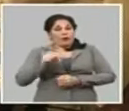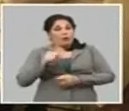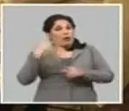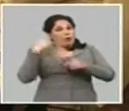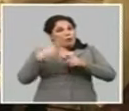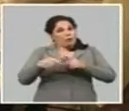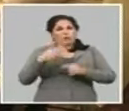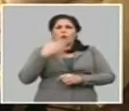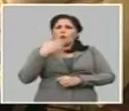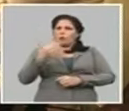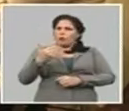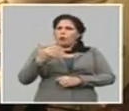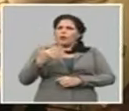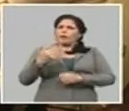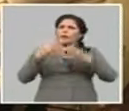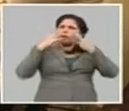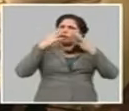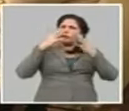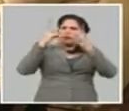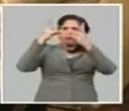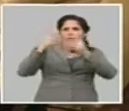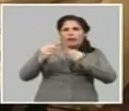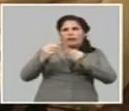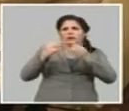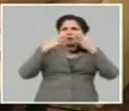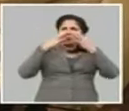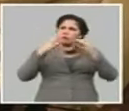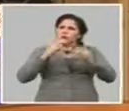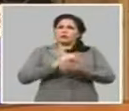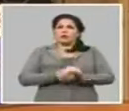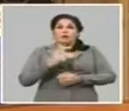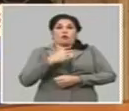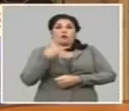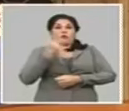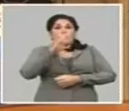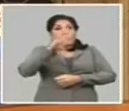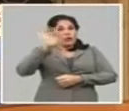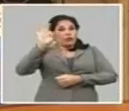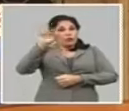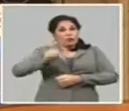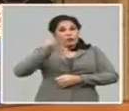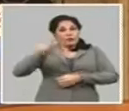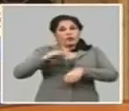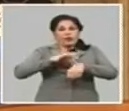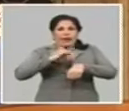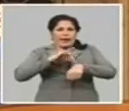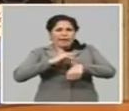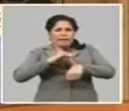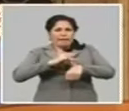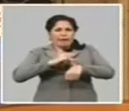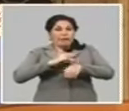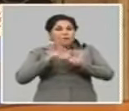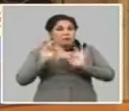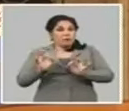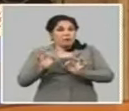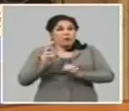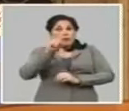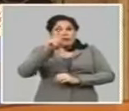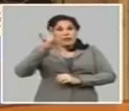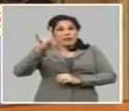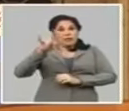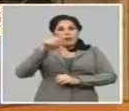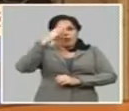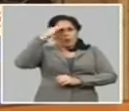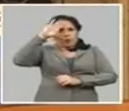creo que es bueno y estos datos un poco ilustran de los 48 casos que tenemos confirmados 29 son